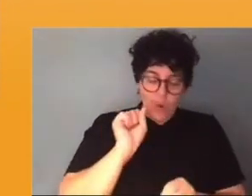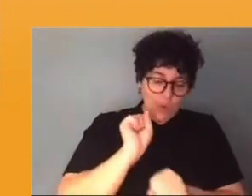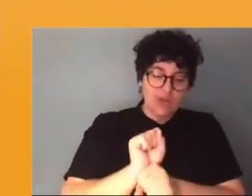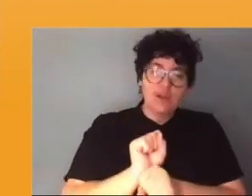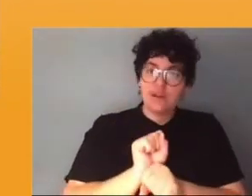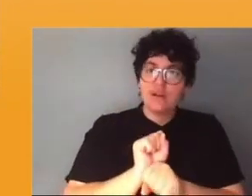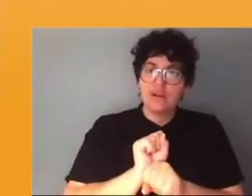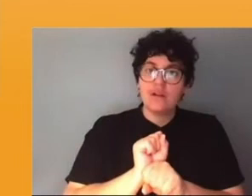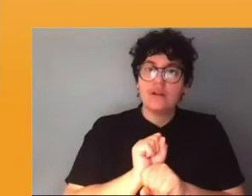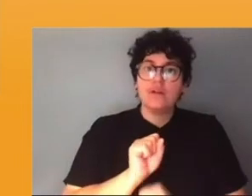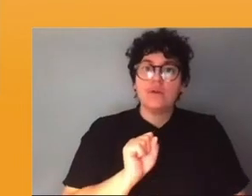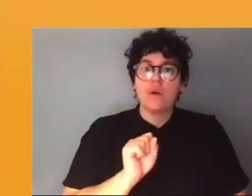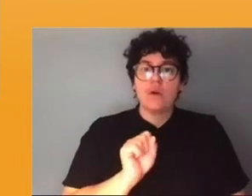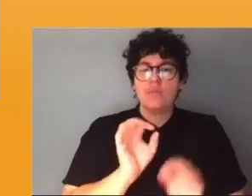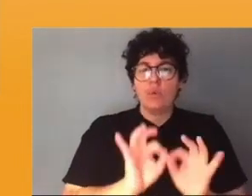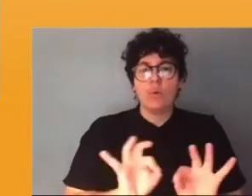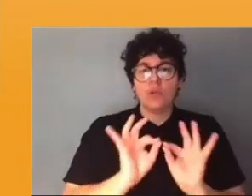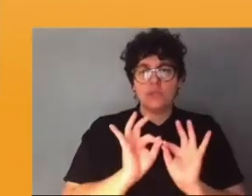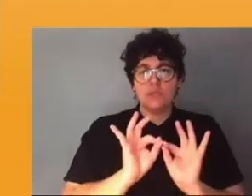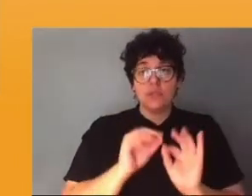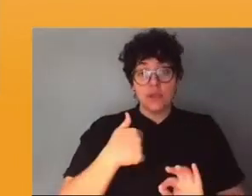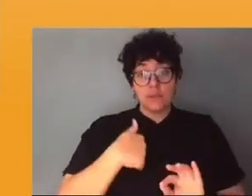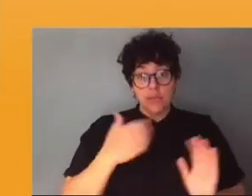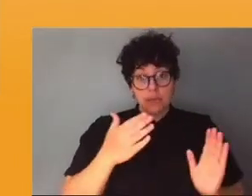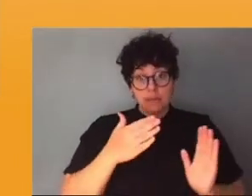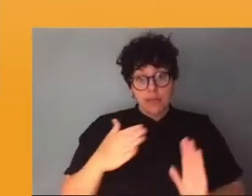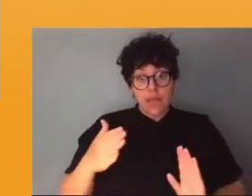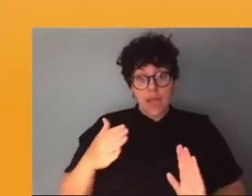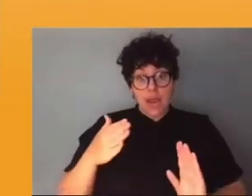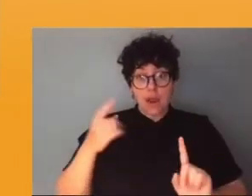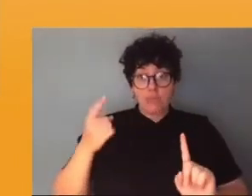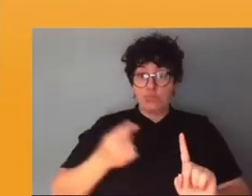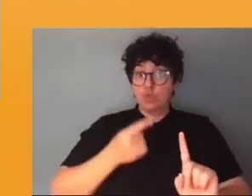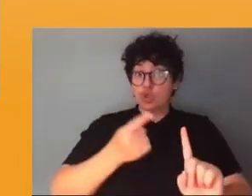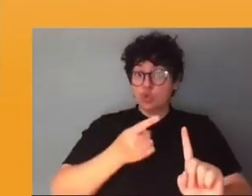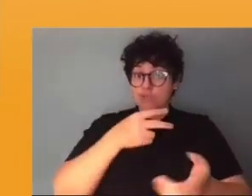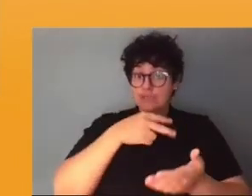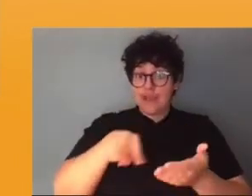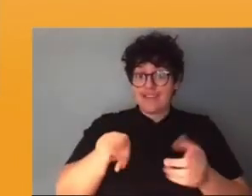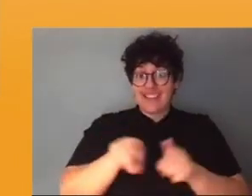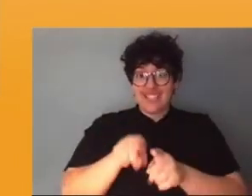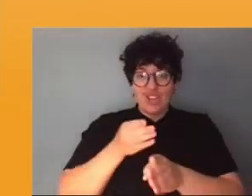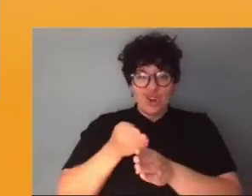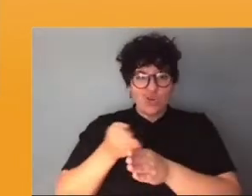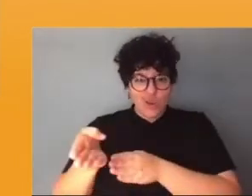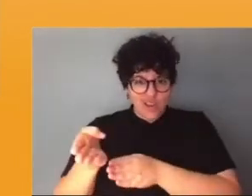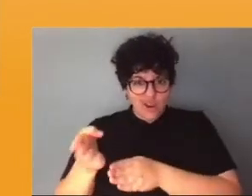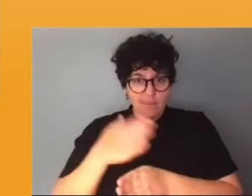No planeo hacer la danza